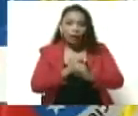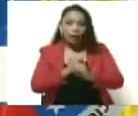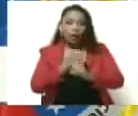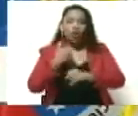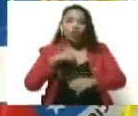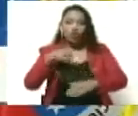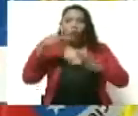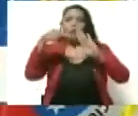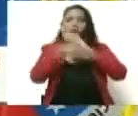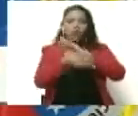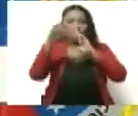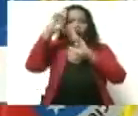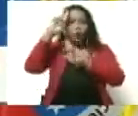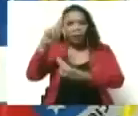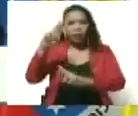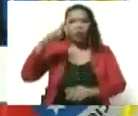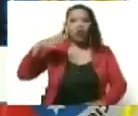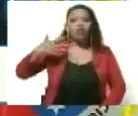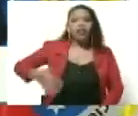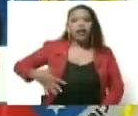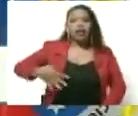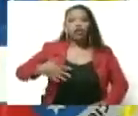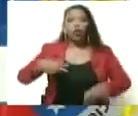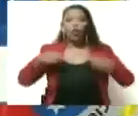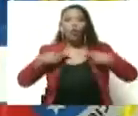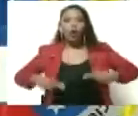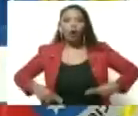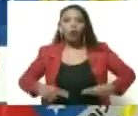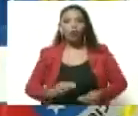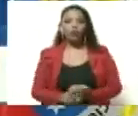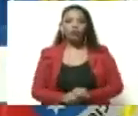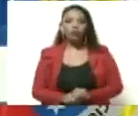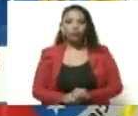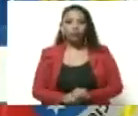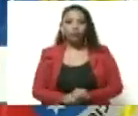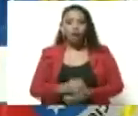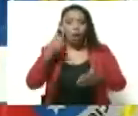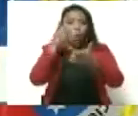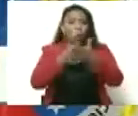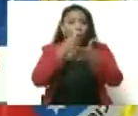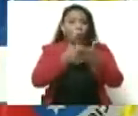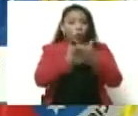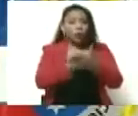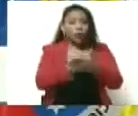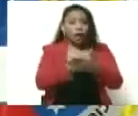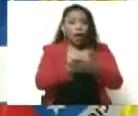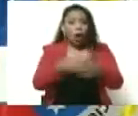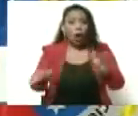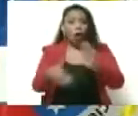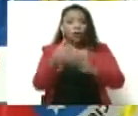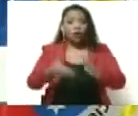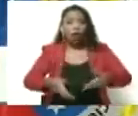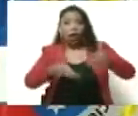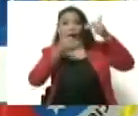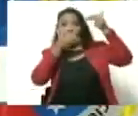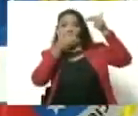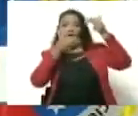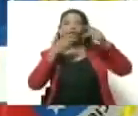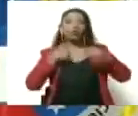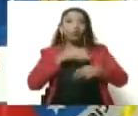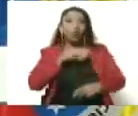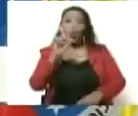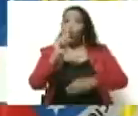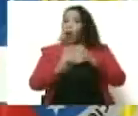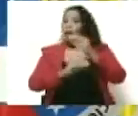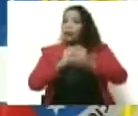profundo respeto a los derechos humanos. La lucha contra el terrorismo es una lucha que nosotros la tomamos